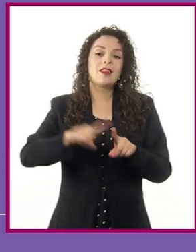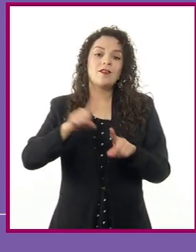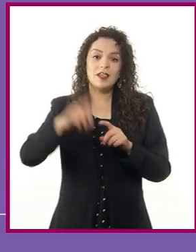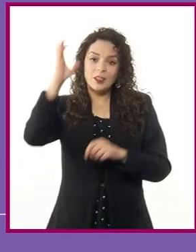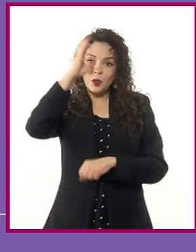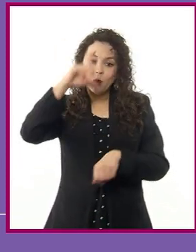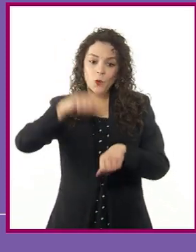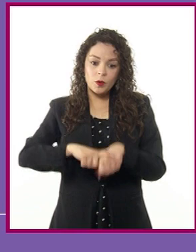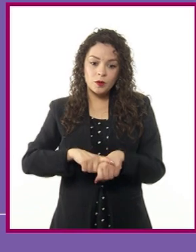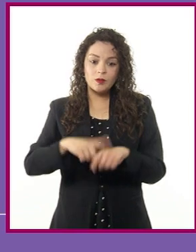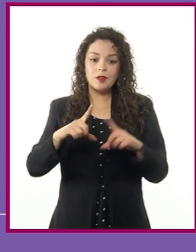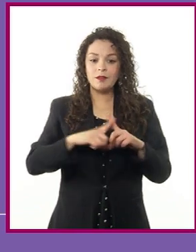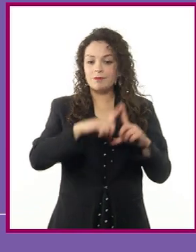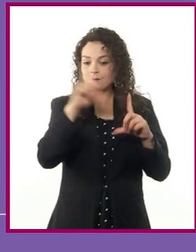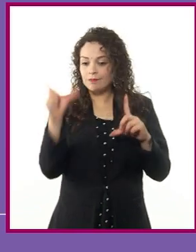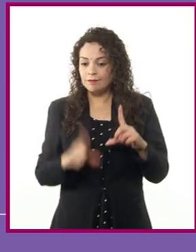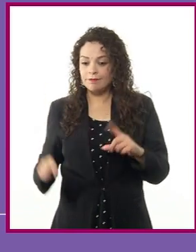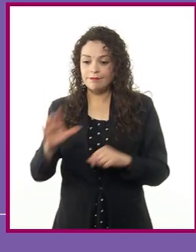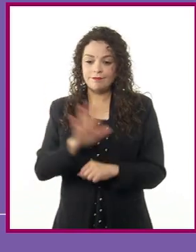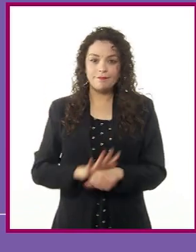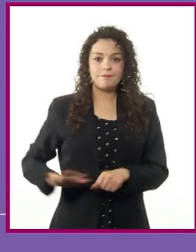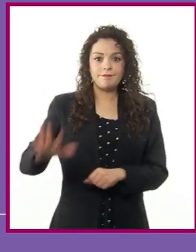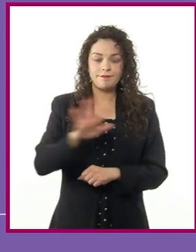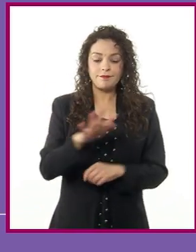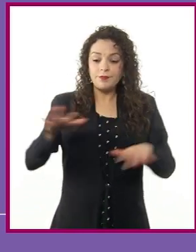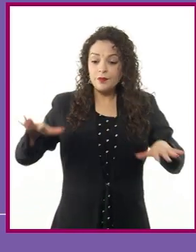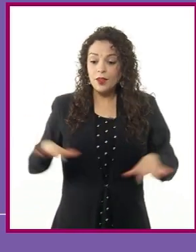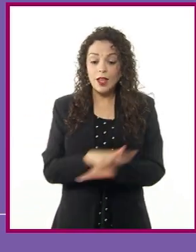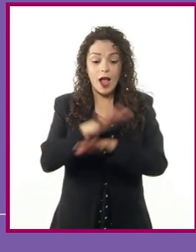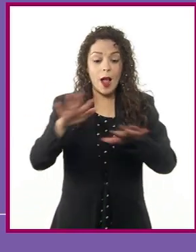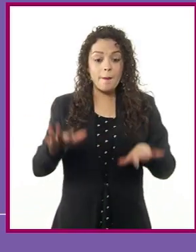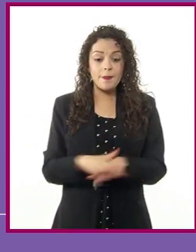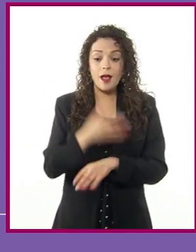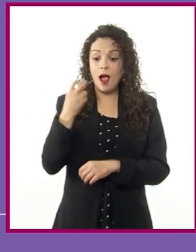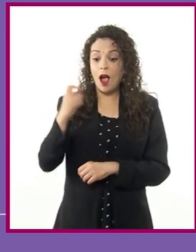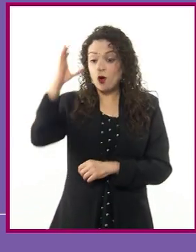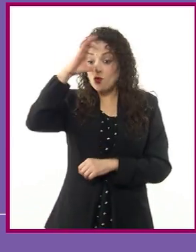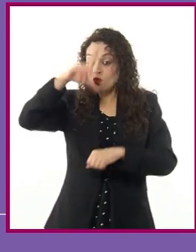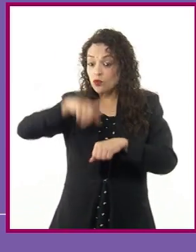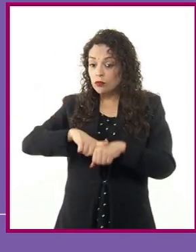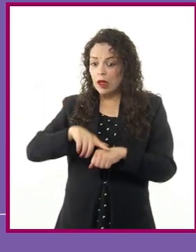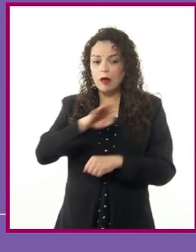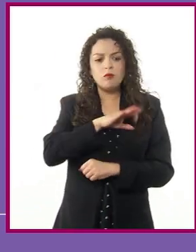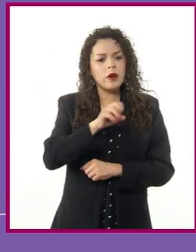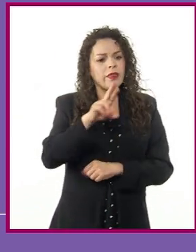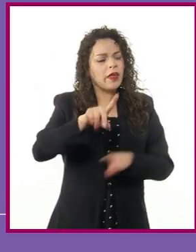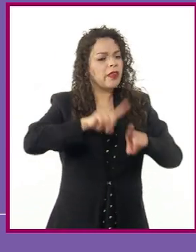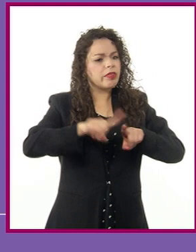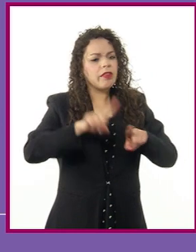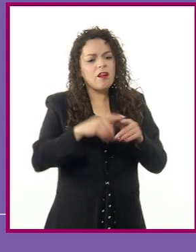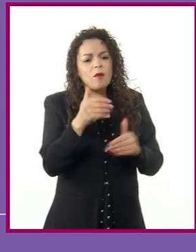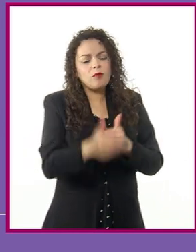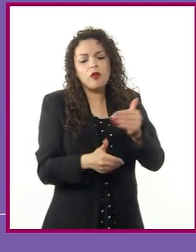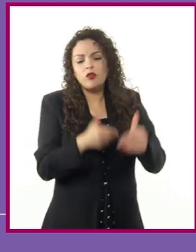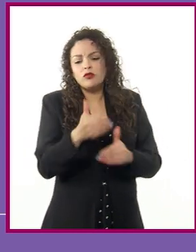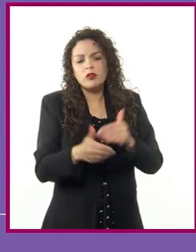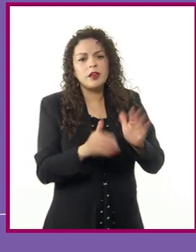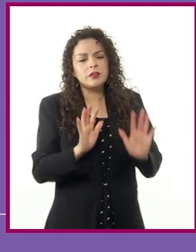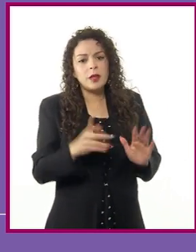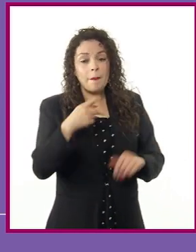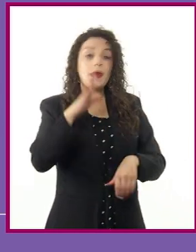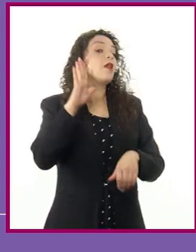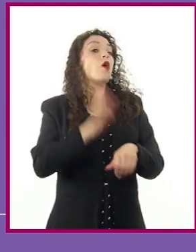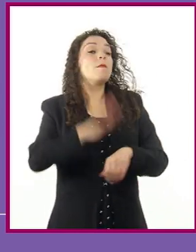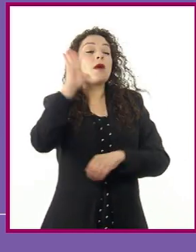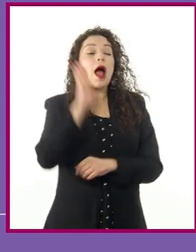la población. La transformación de la cultura puede ocurrir por distintos procesos, pero el más